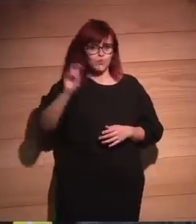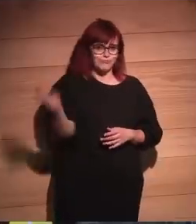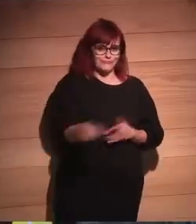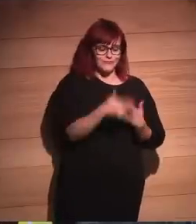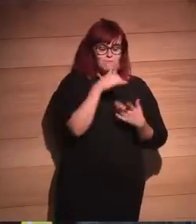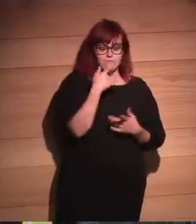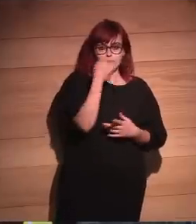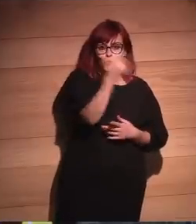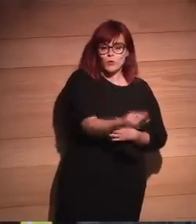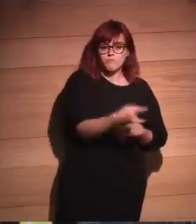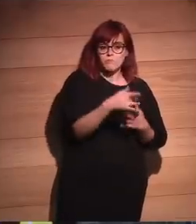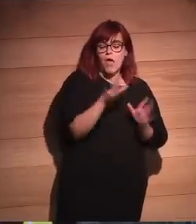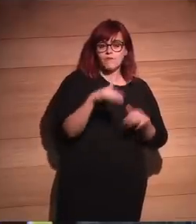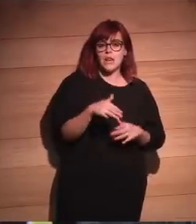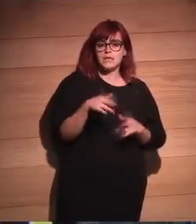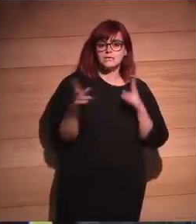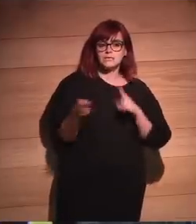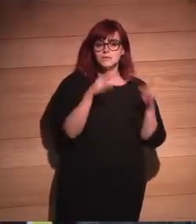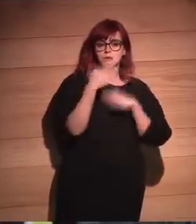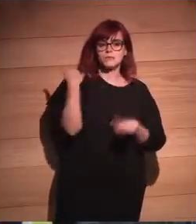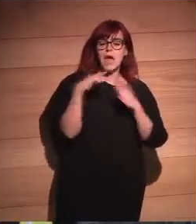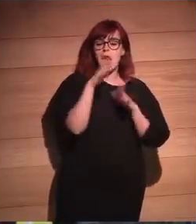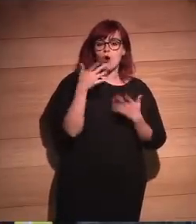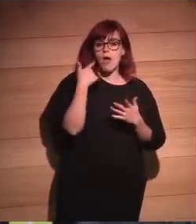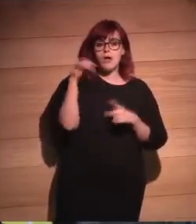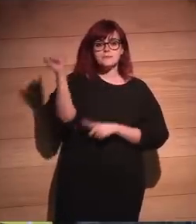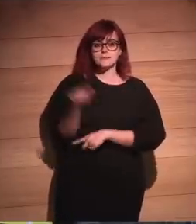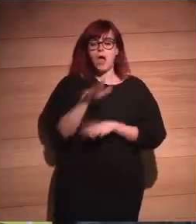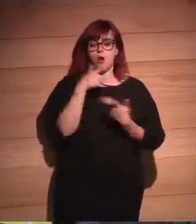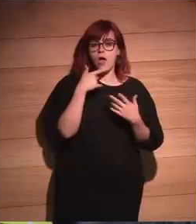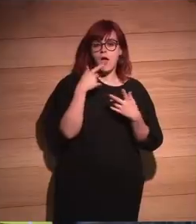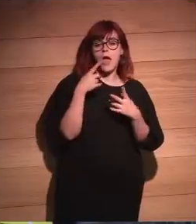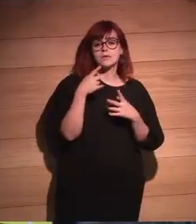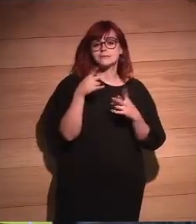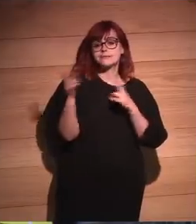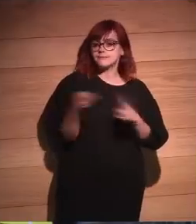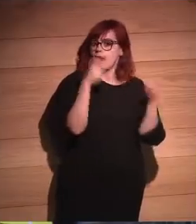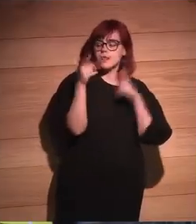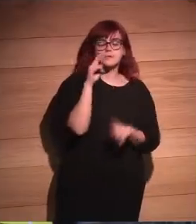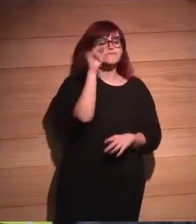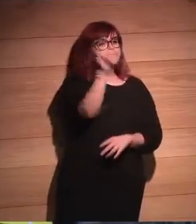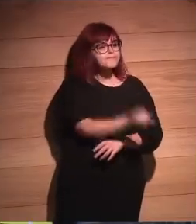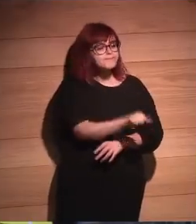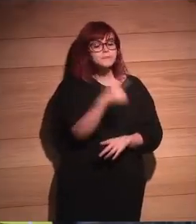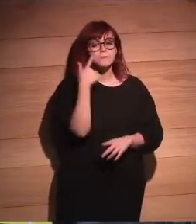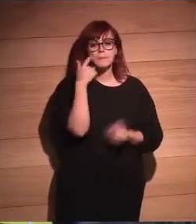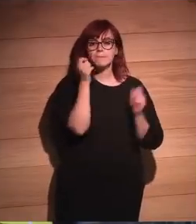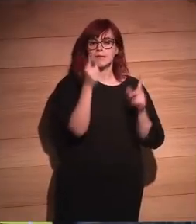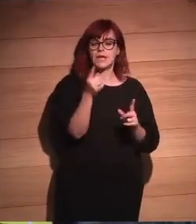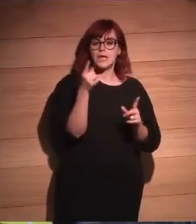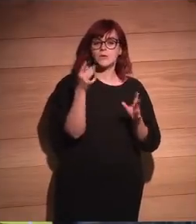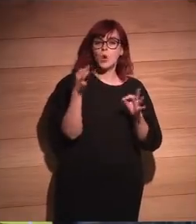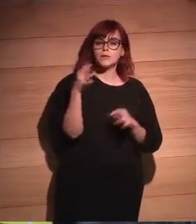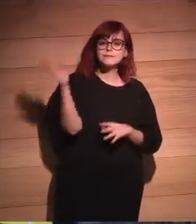cosas, pues uno no puede evitar ya. Yo antes leía novelas, ahora veo series, ¿no? O sea que, y lo que me doy cuenta es que no hay